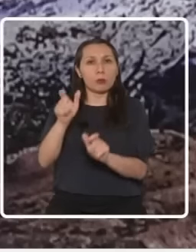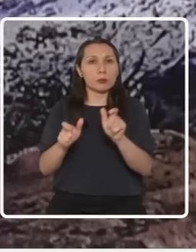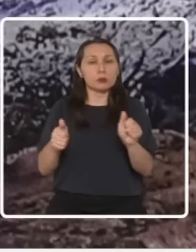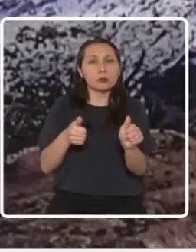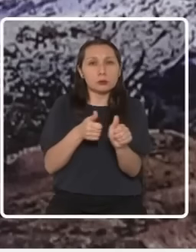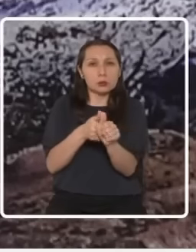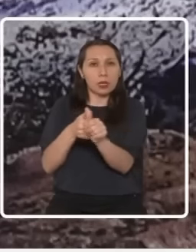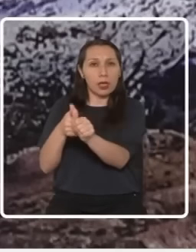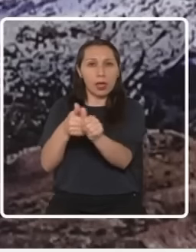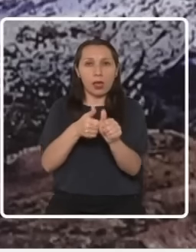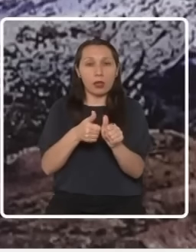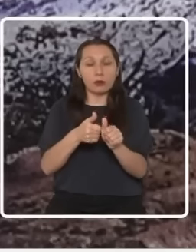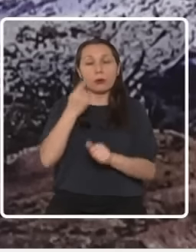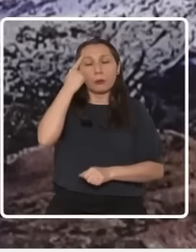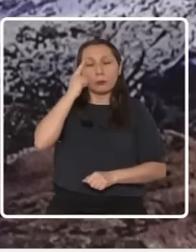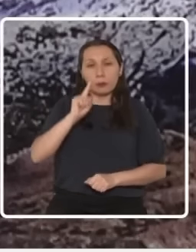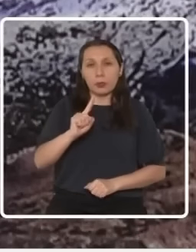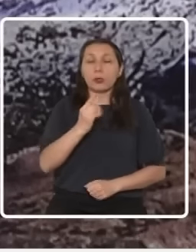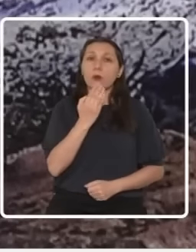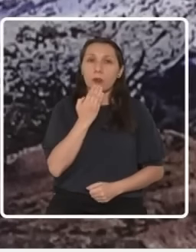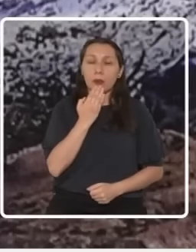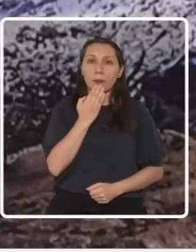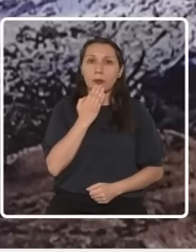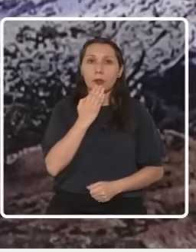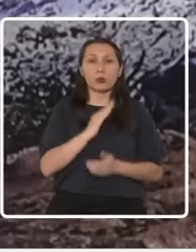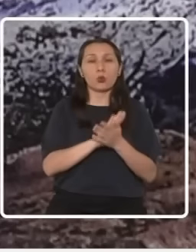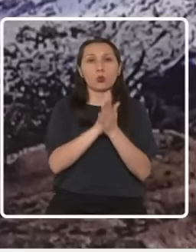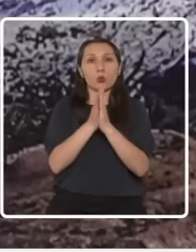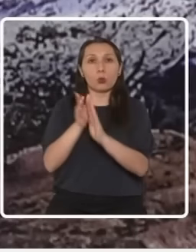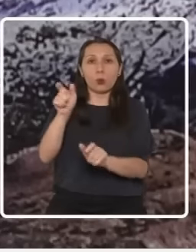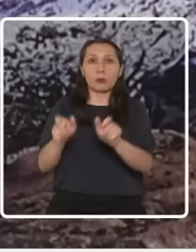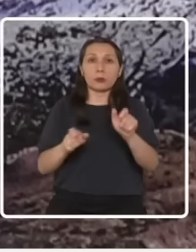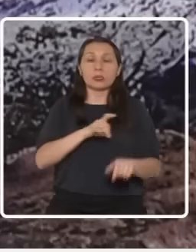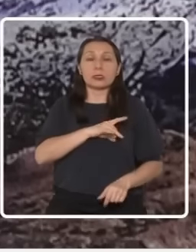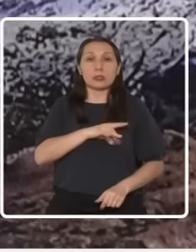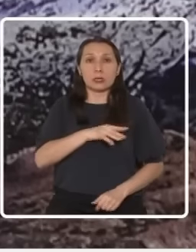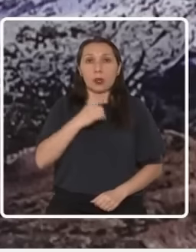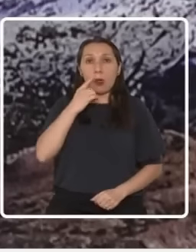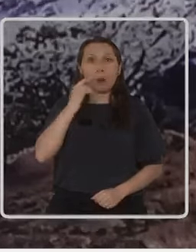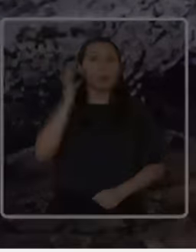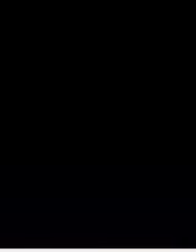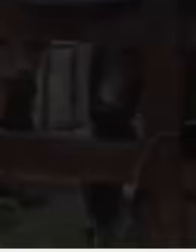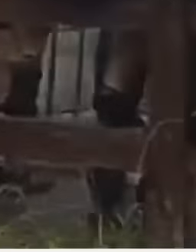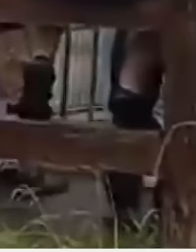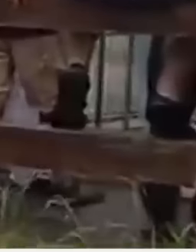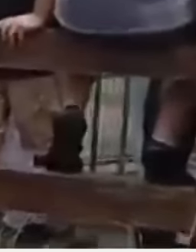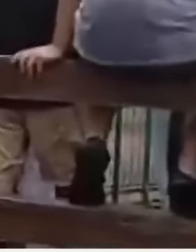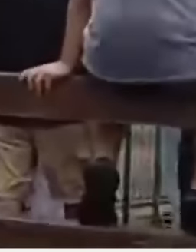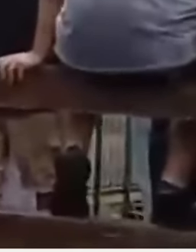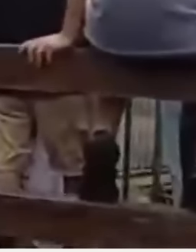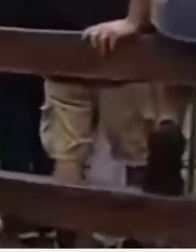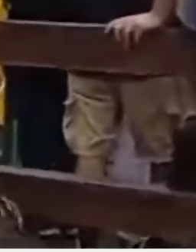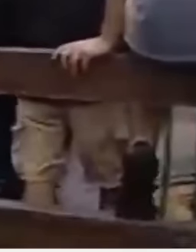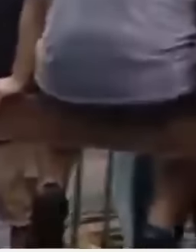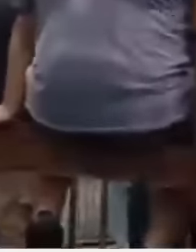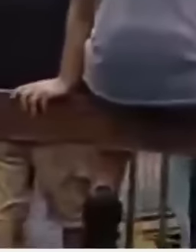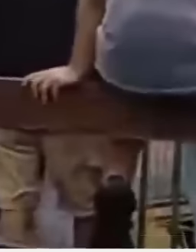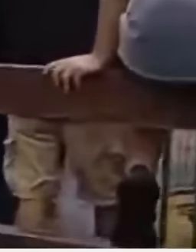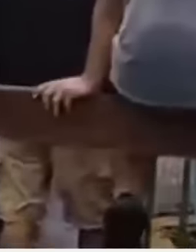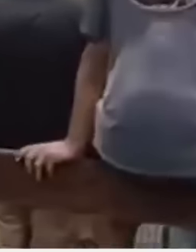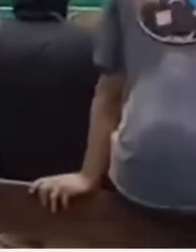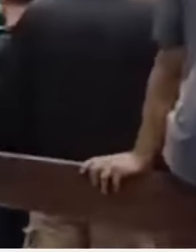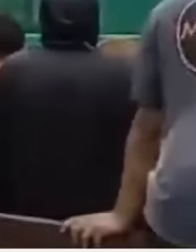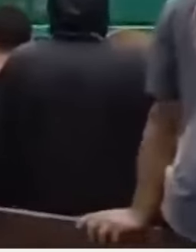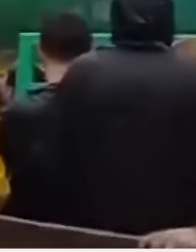cercanos, pero también a todas las chilenas y los chilenos. De inmediato, pese a la